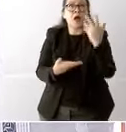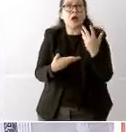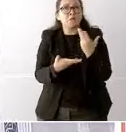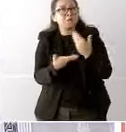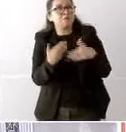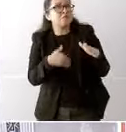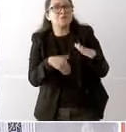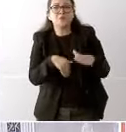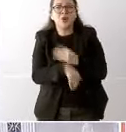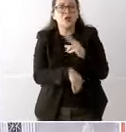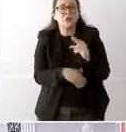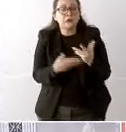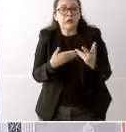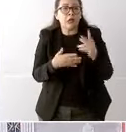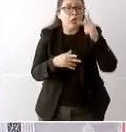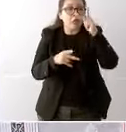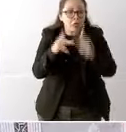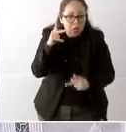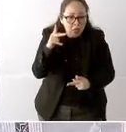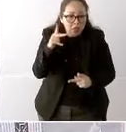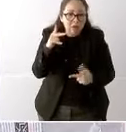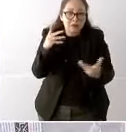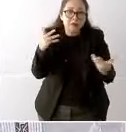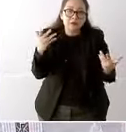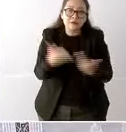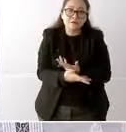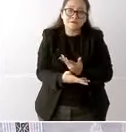Porque eran otras las condiciones.